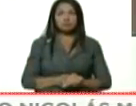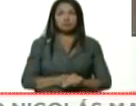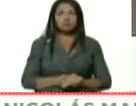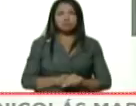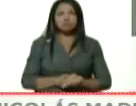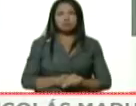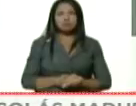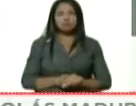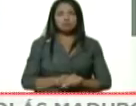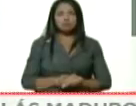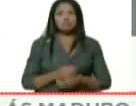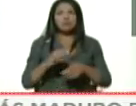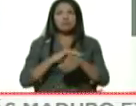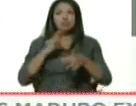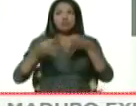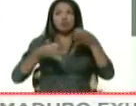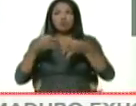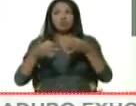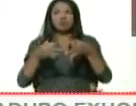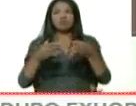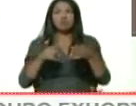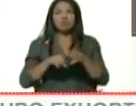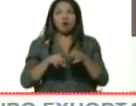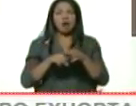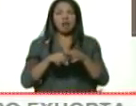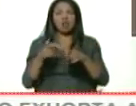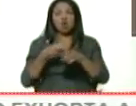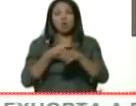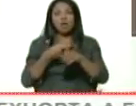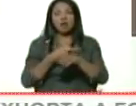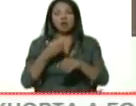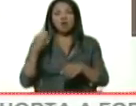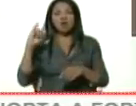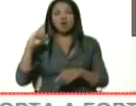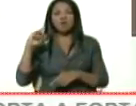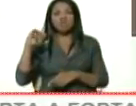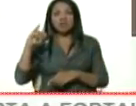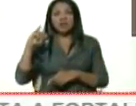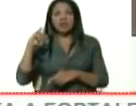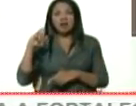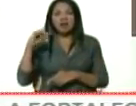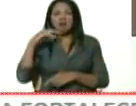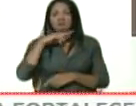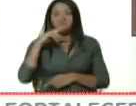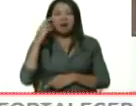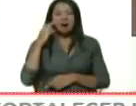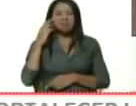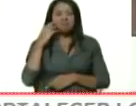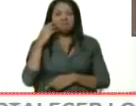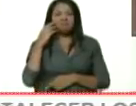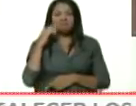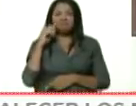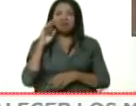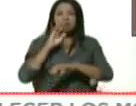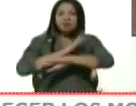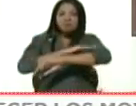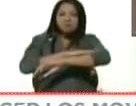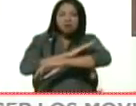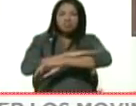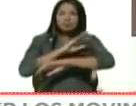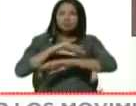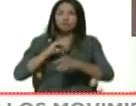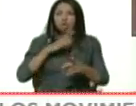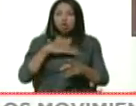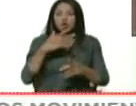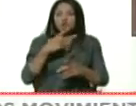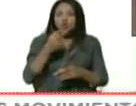que el Ministerio de Justicia y el gobierno de Iván Duque actúa de esta manera porque no quieren que extraditen a